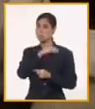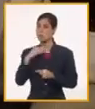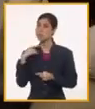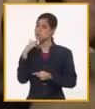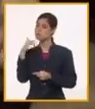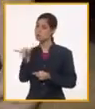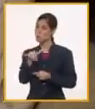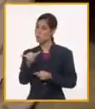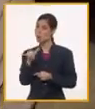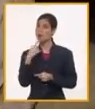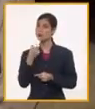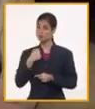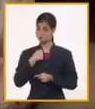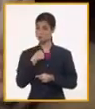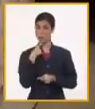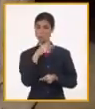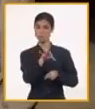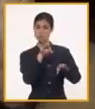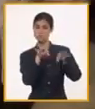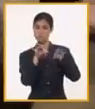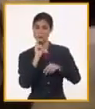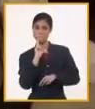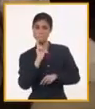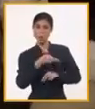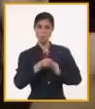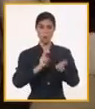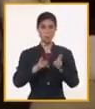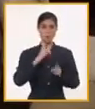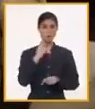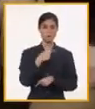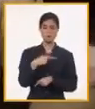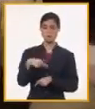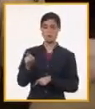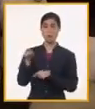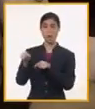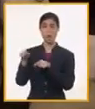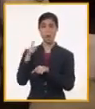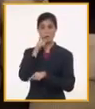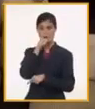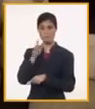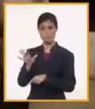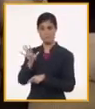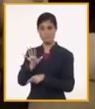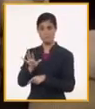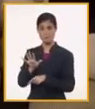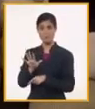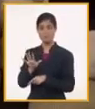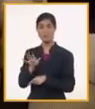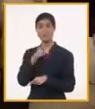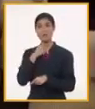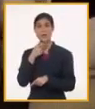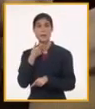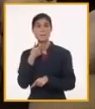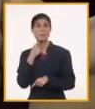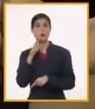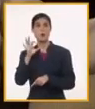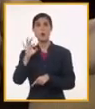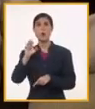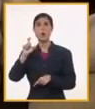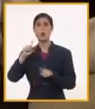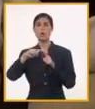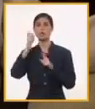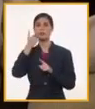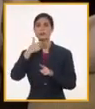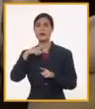lo seleccioné, porque bueno, me los pidieron, entre ellos mucho a Octavio La Concepción, a Tabito, como decía, Tabito a veces